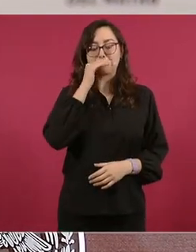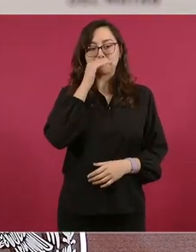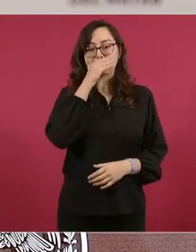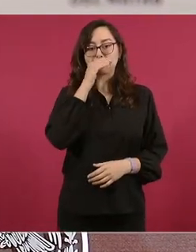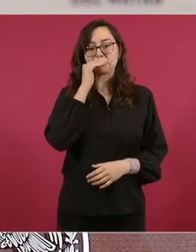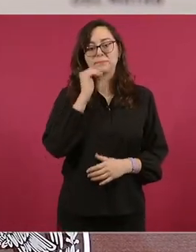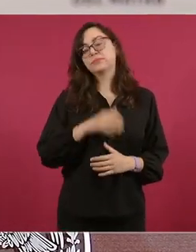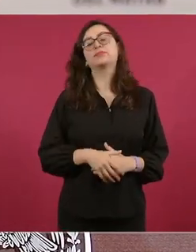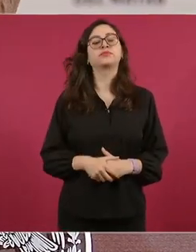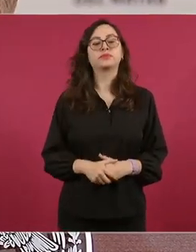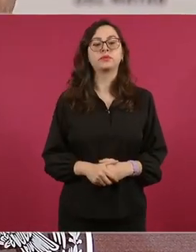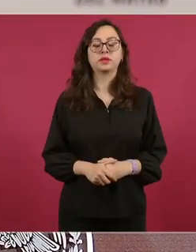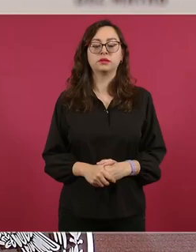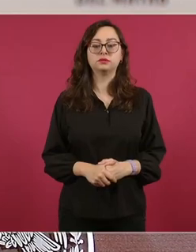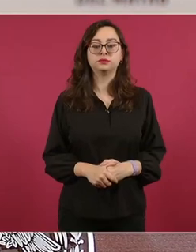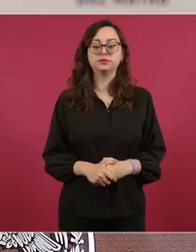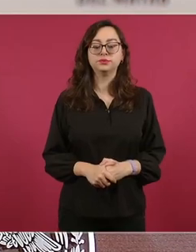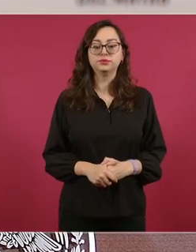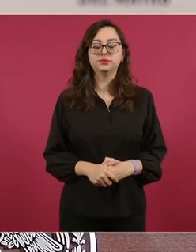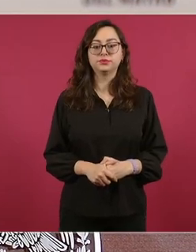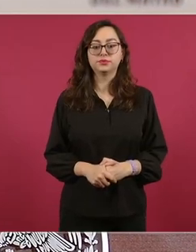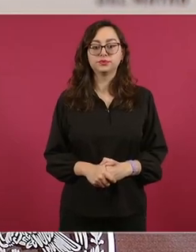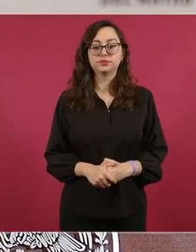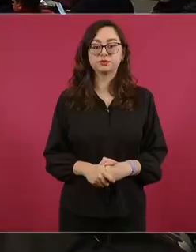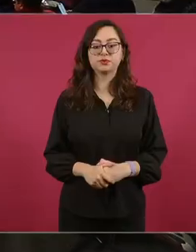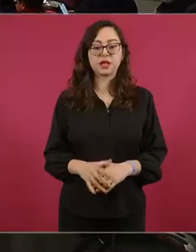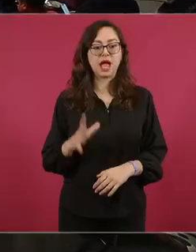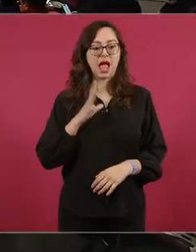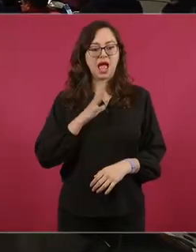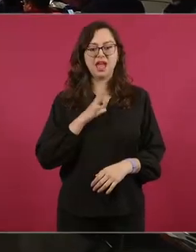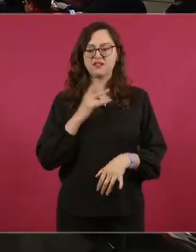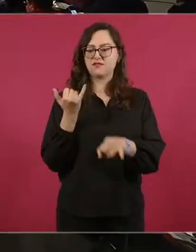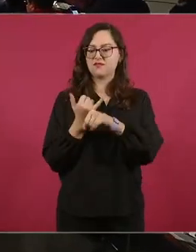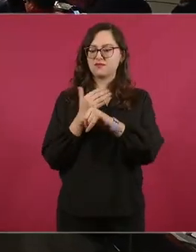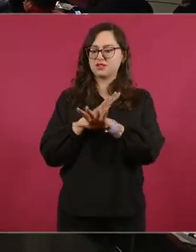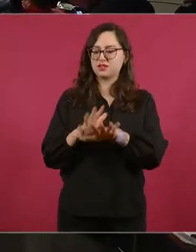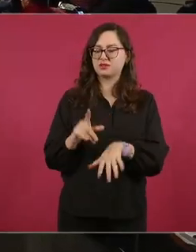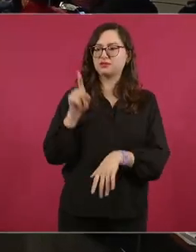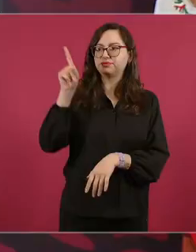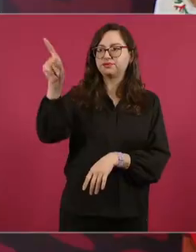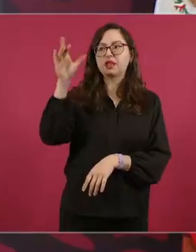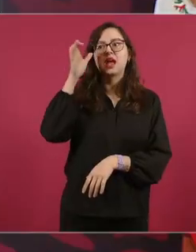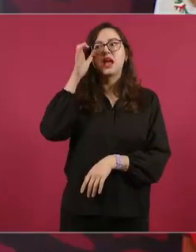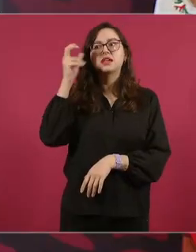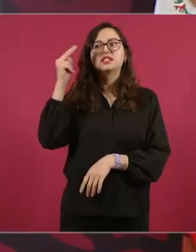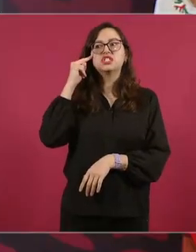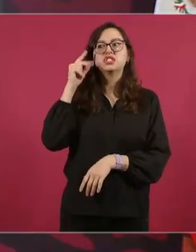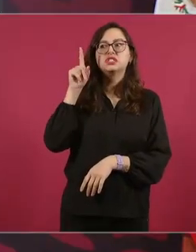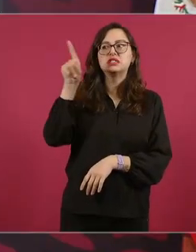cuando empieza el auge en China y estos corruptos tecnócratas